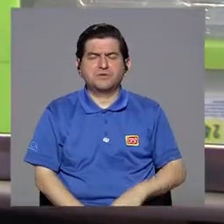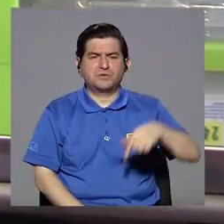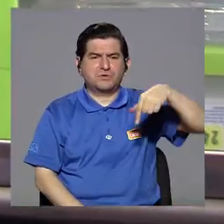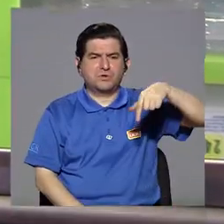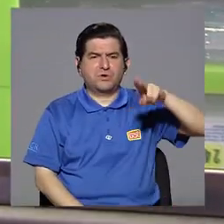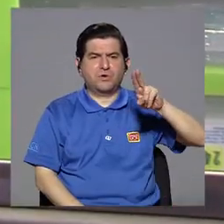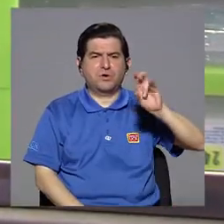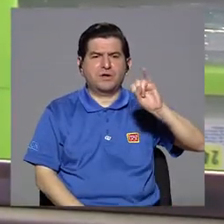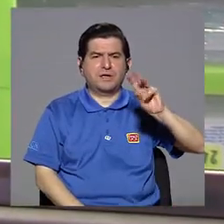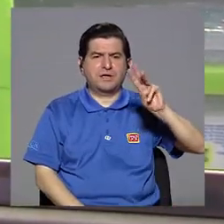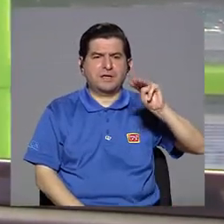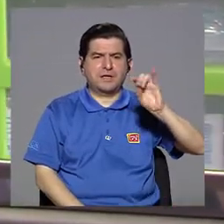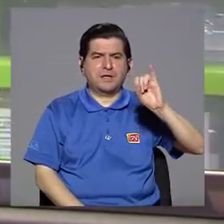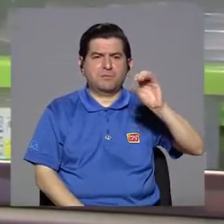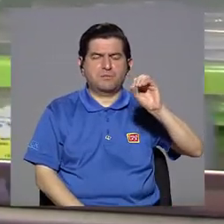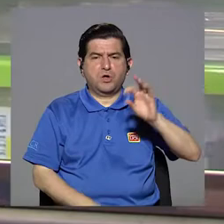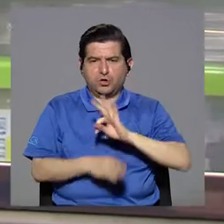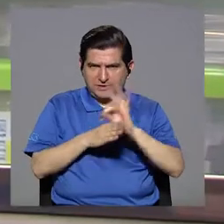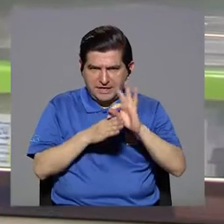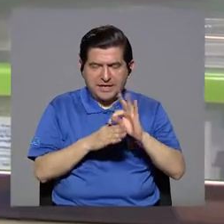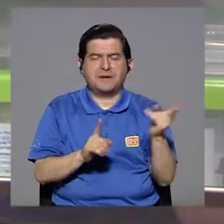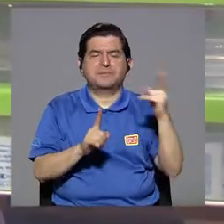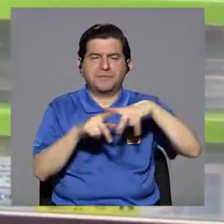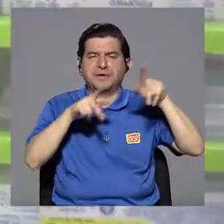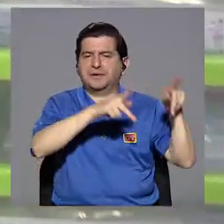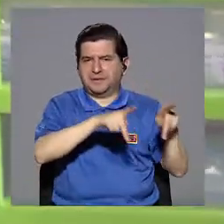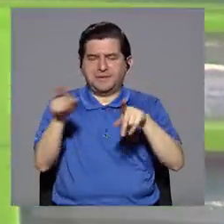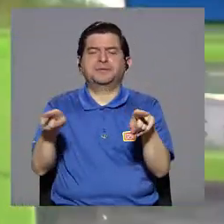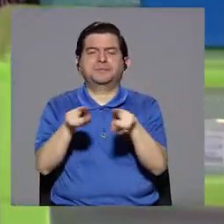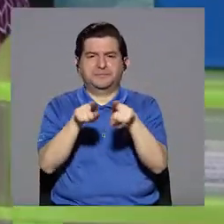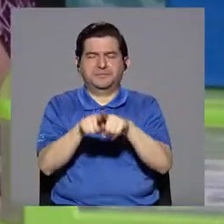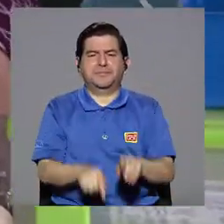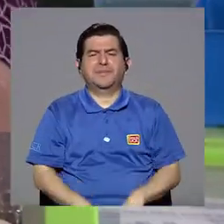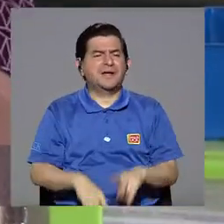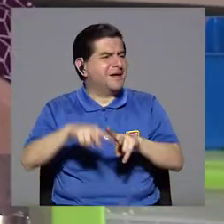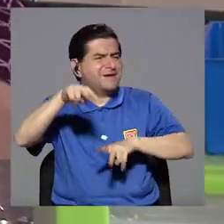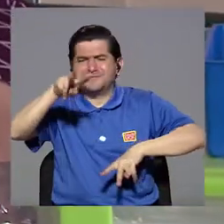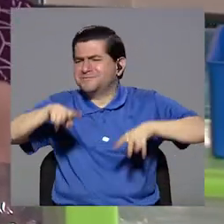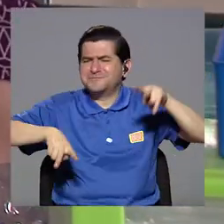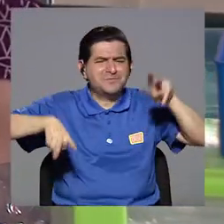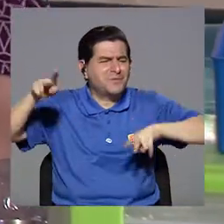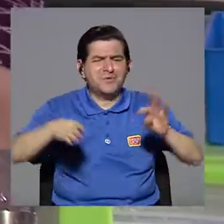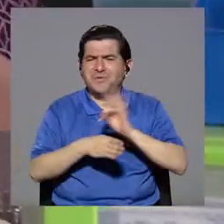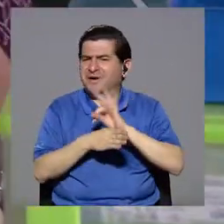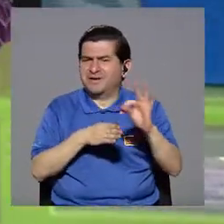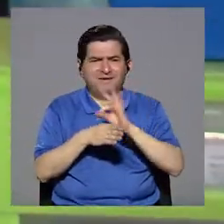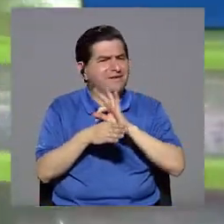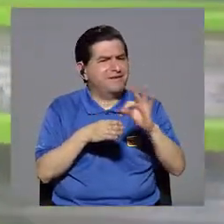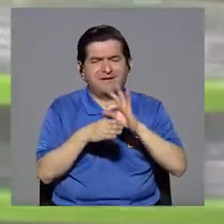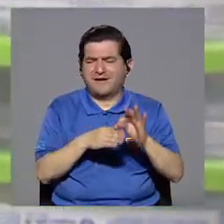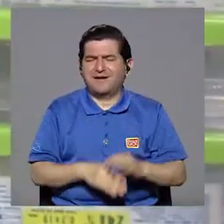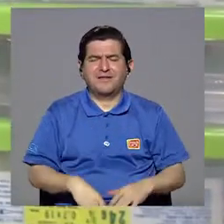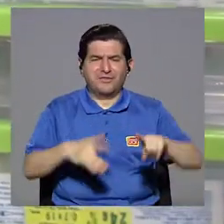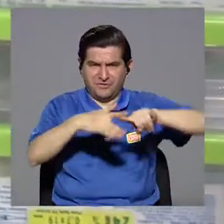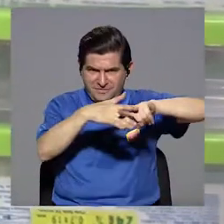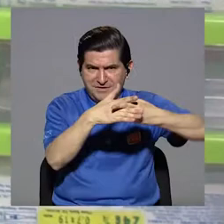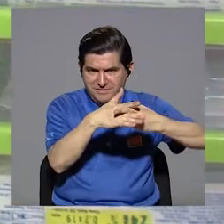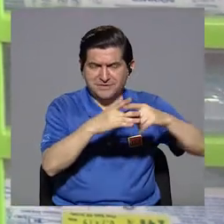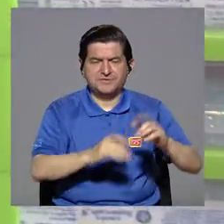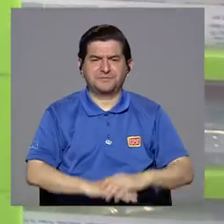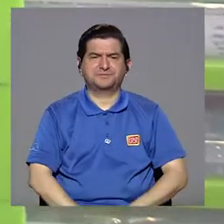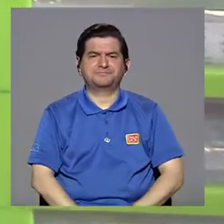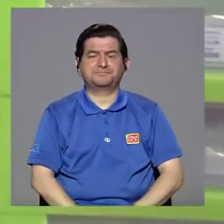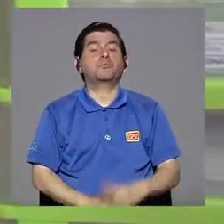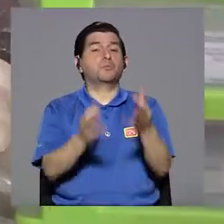quimioterapia se aplicó en estos pacientes es muy variado el tratamiento con que se con que se